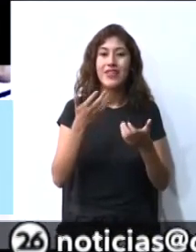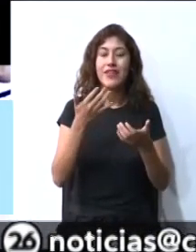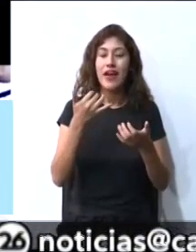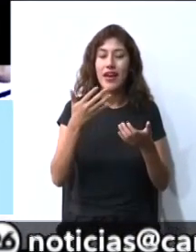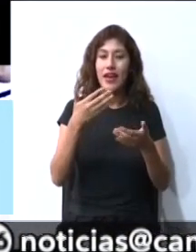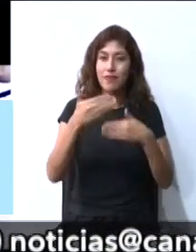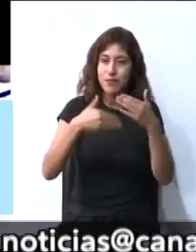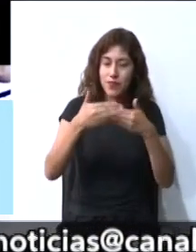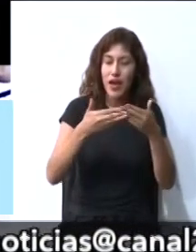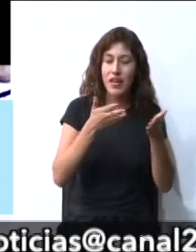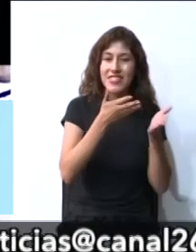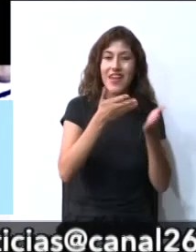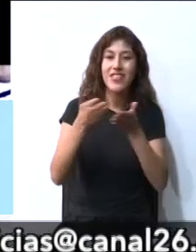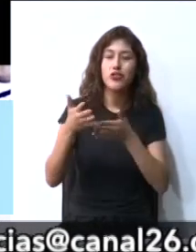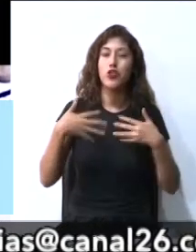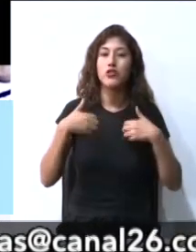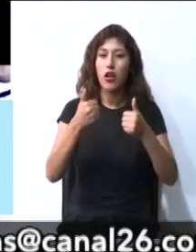año gane en excelencia.